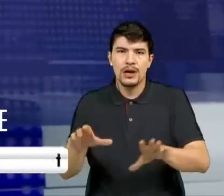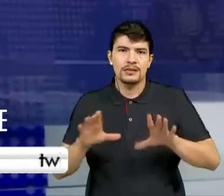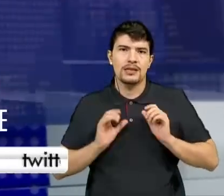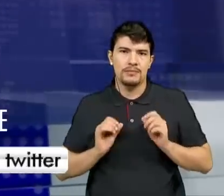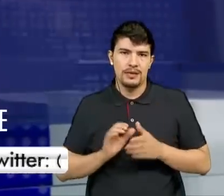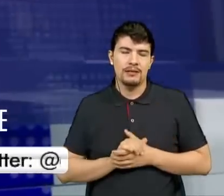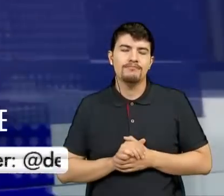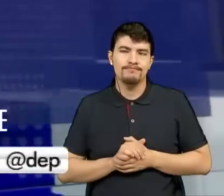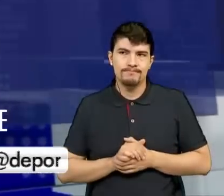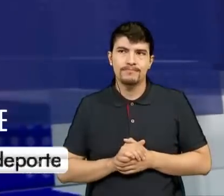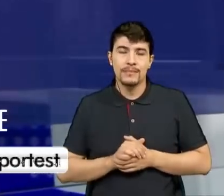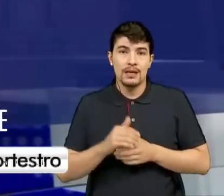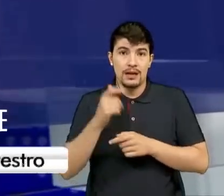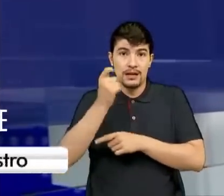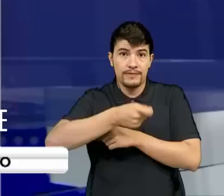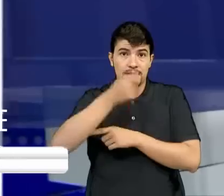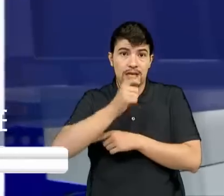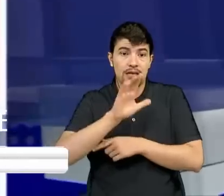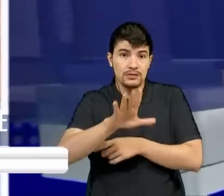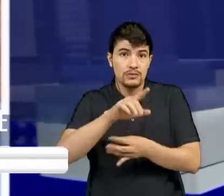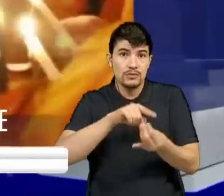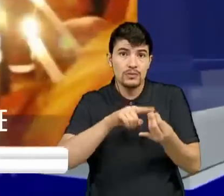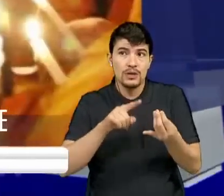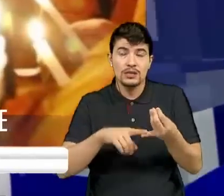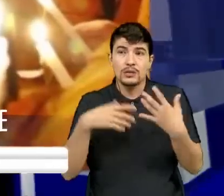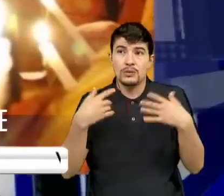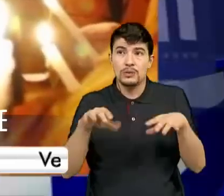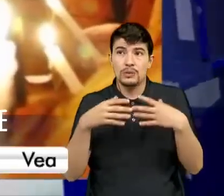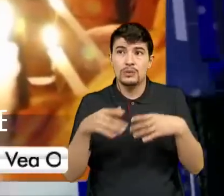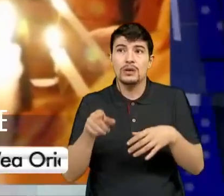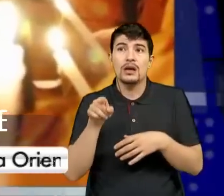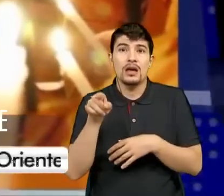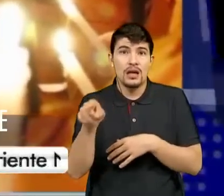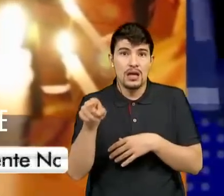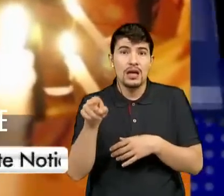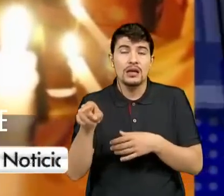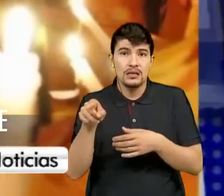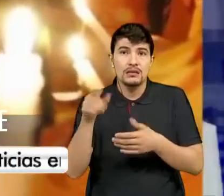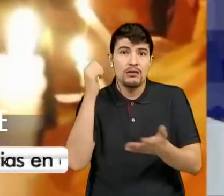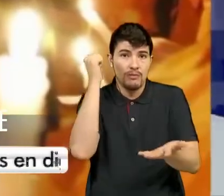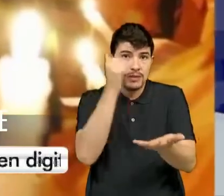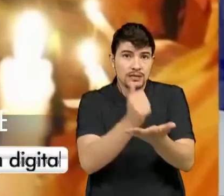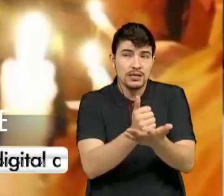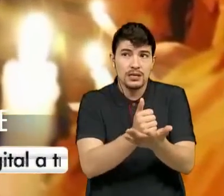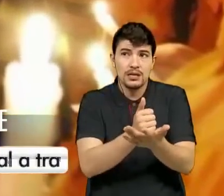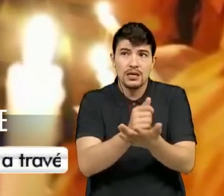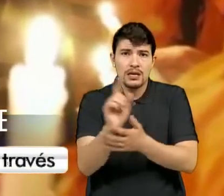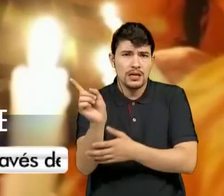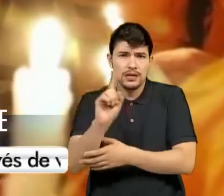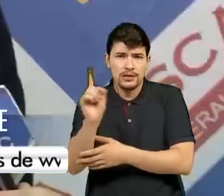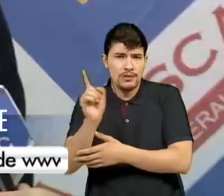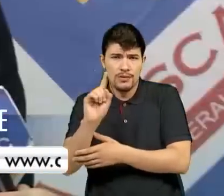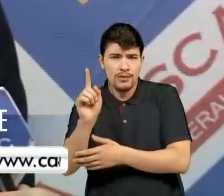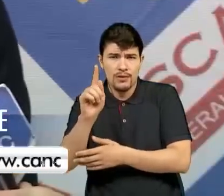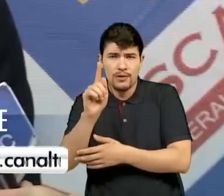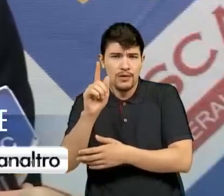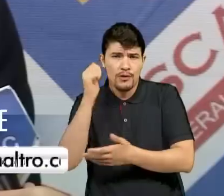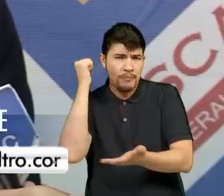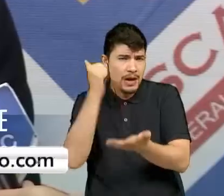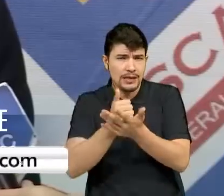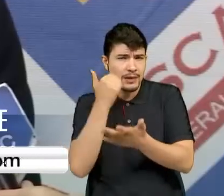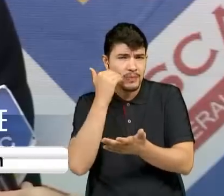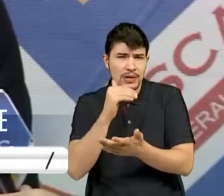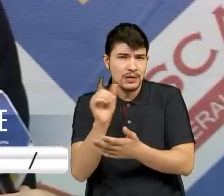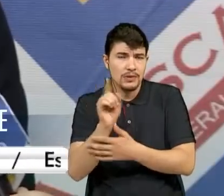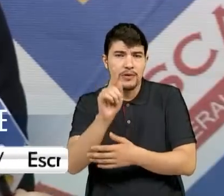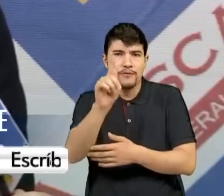La Fiscalía aseguró que este caso es calificado en principio como homicidio y no como feminicidio. Nosotros